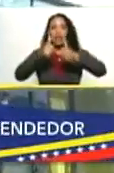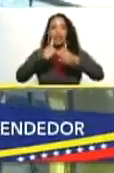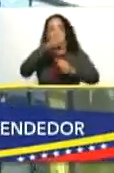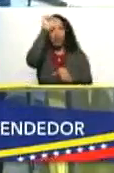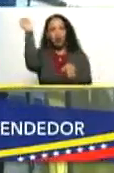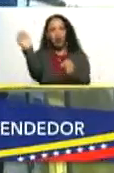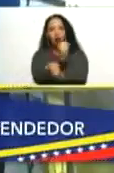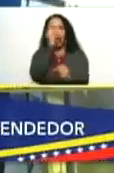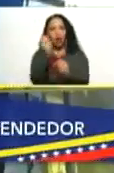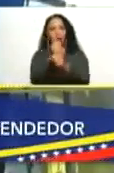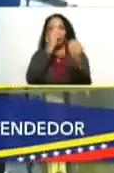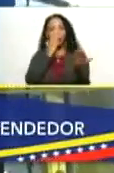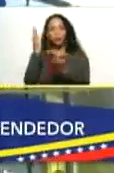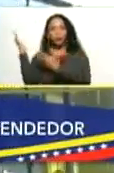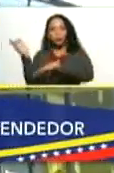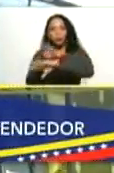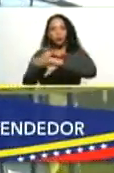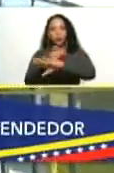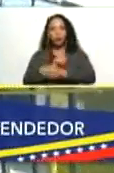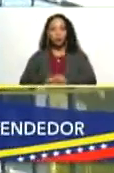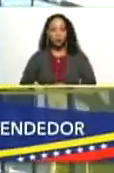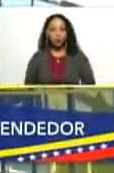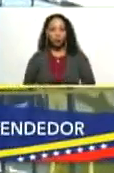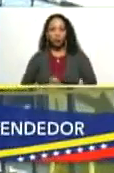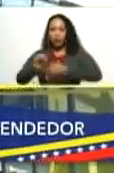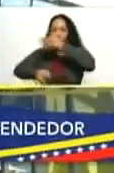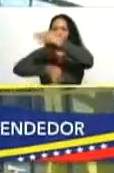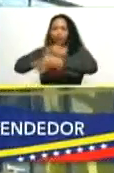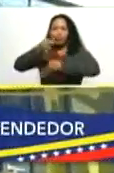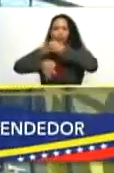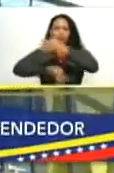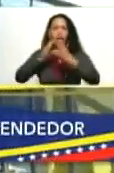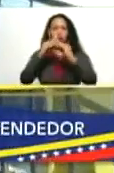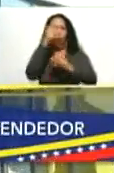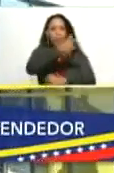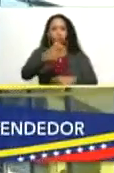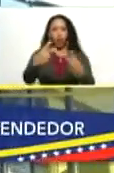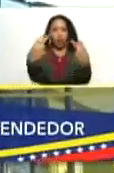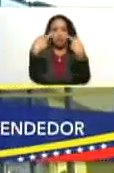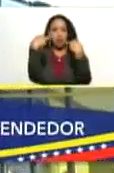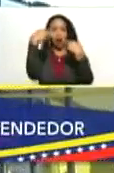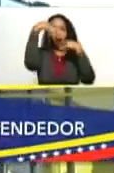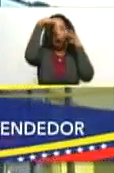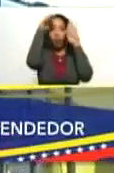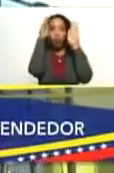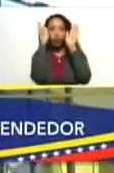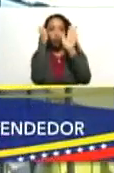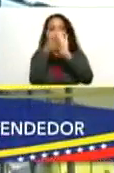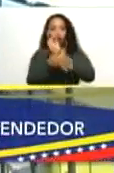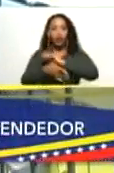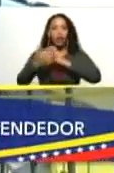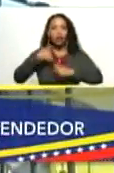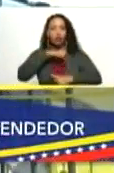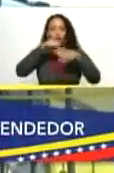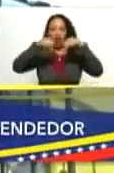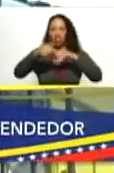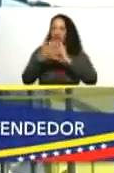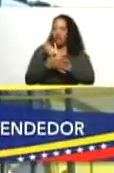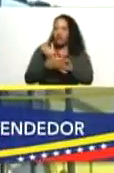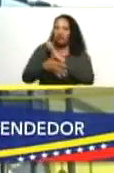operaciones. Gobernador, por favor, explíquele a todos los que nos ven y nos escuchan dónde estamos. ¿Qué se